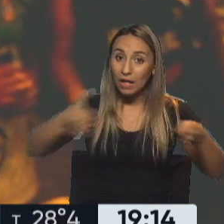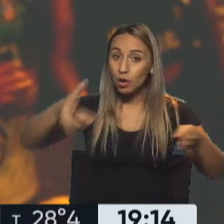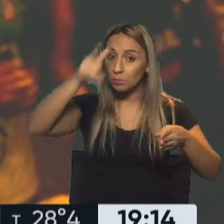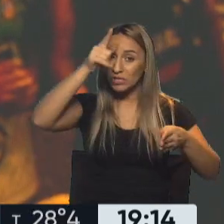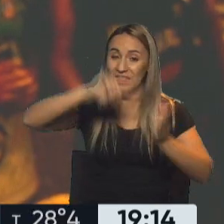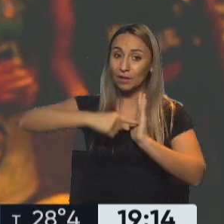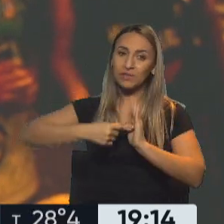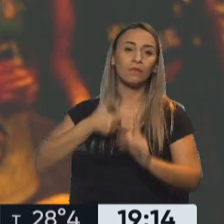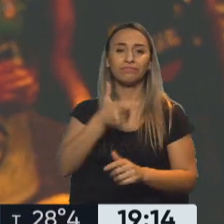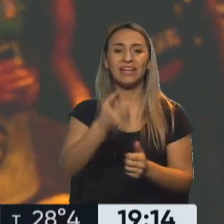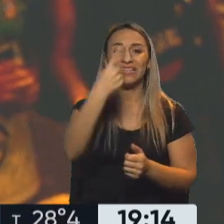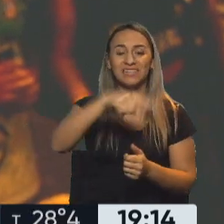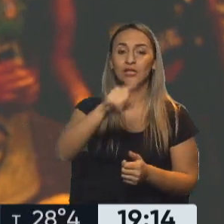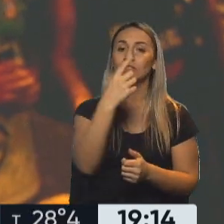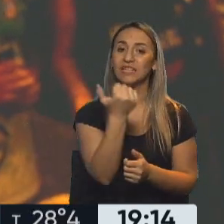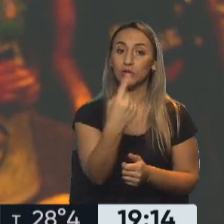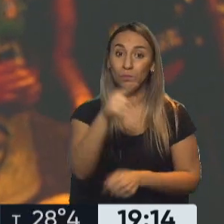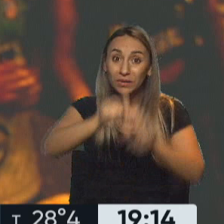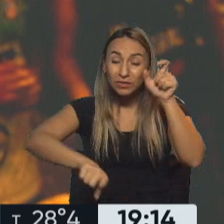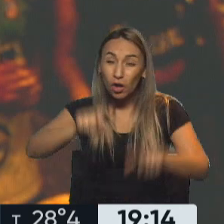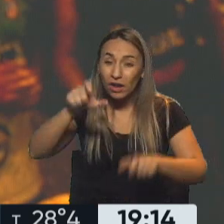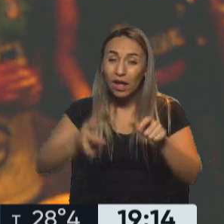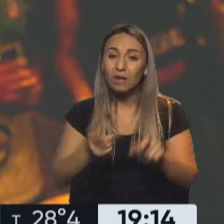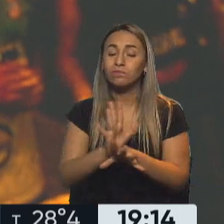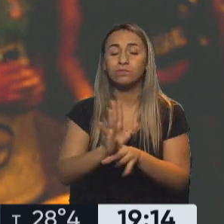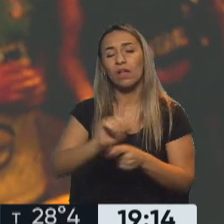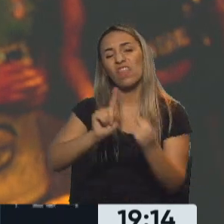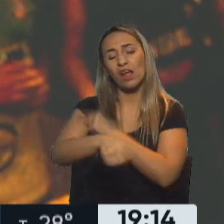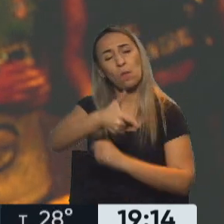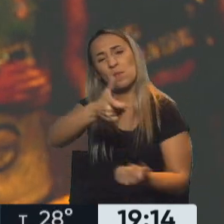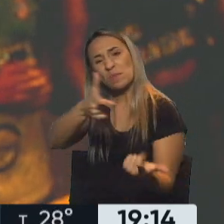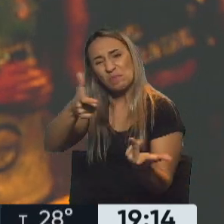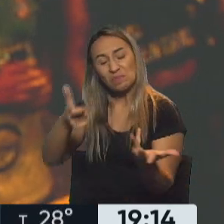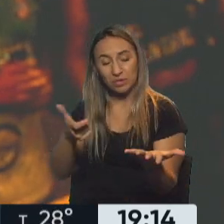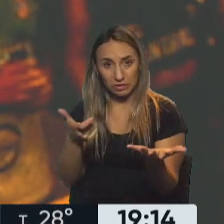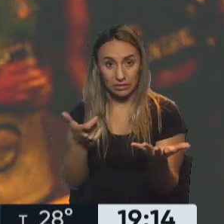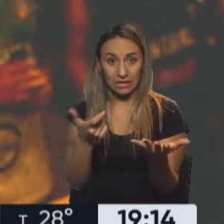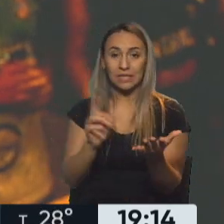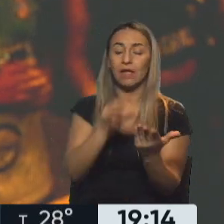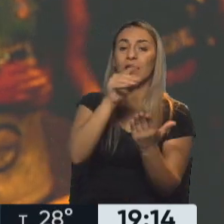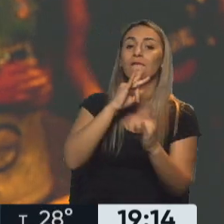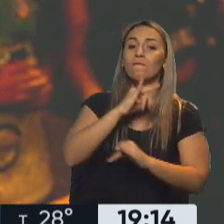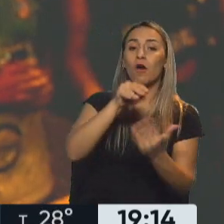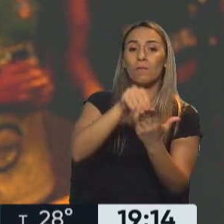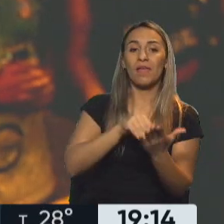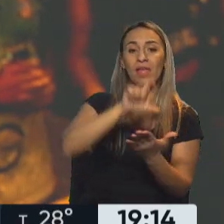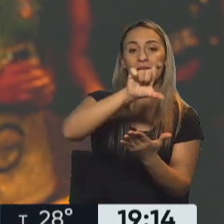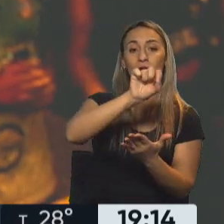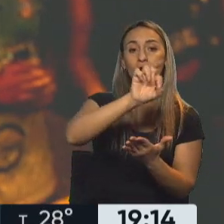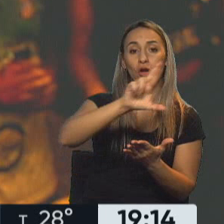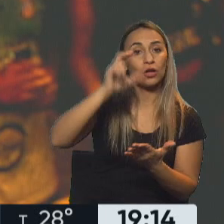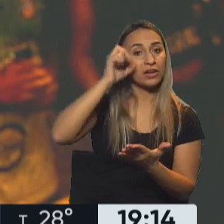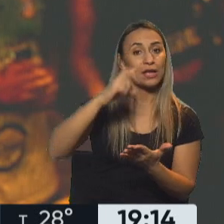a 121 personas en casos de gatillo fácil. Esto es parte de un informe de la CORREPI, de la Coordinadora contra la